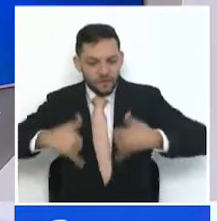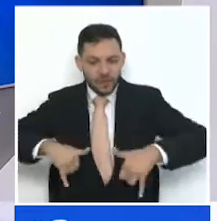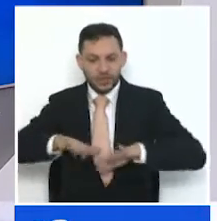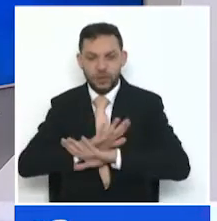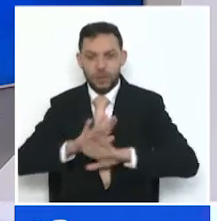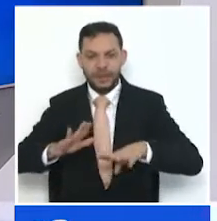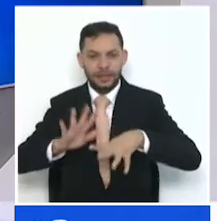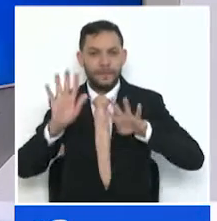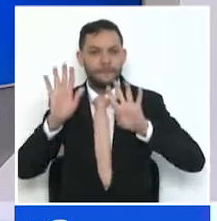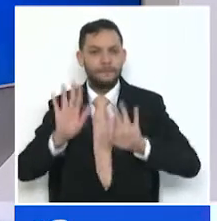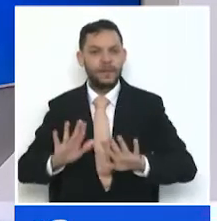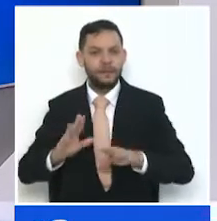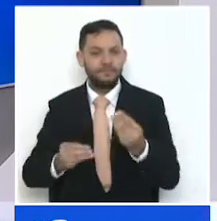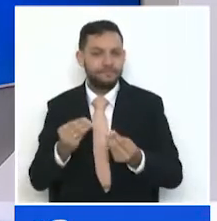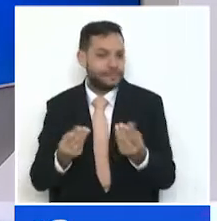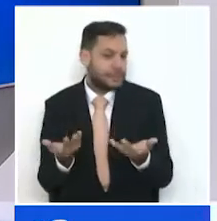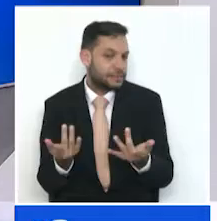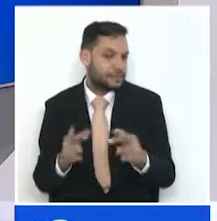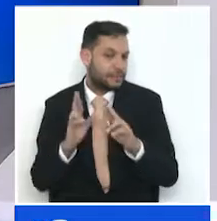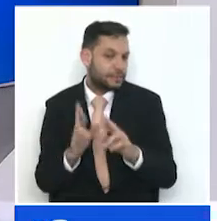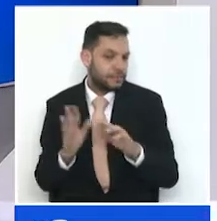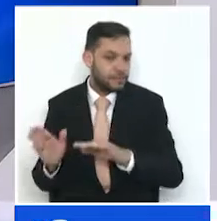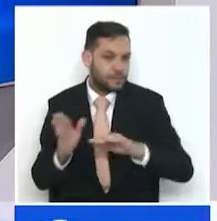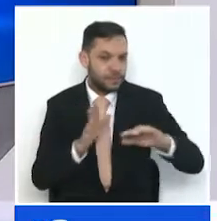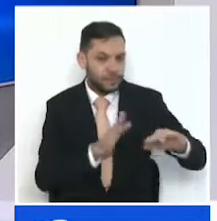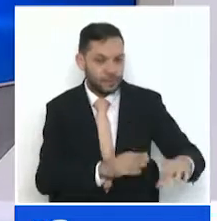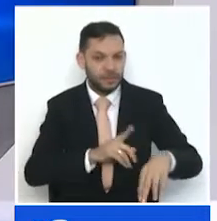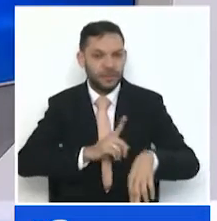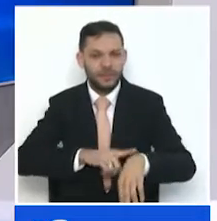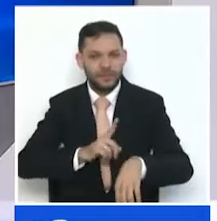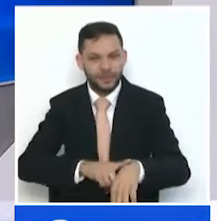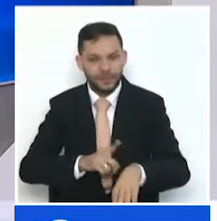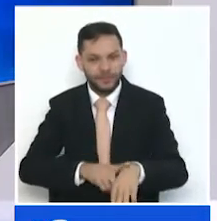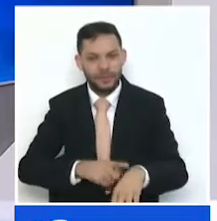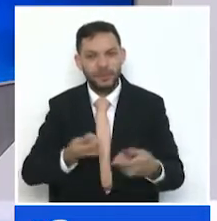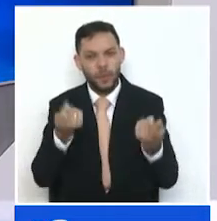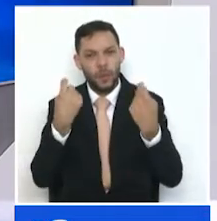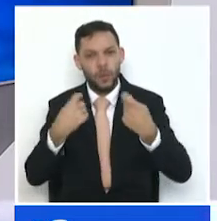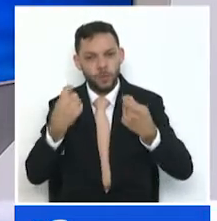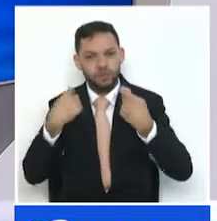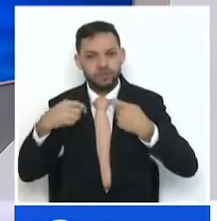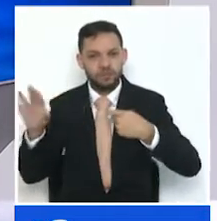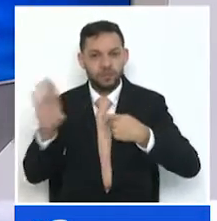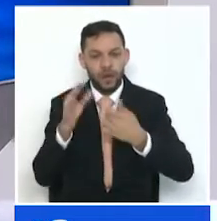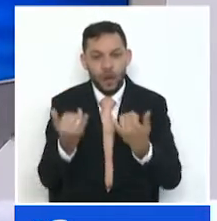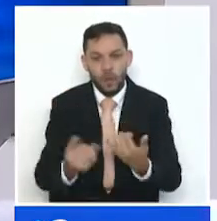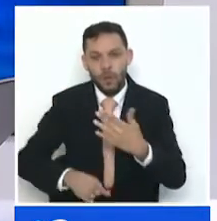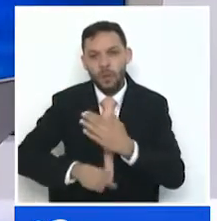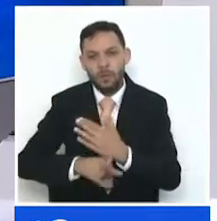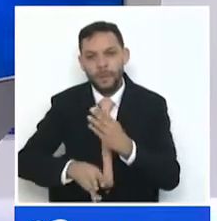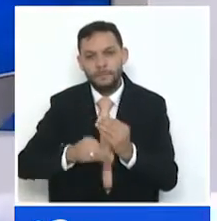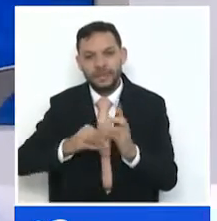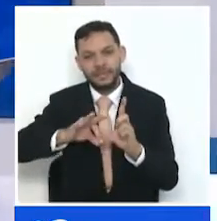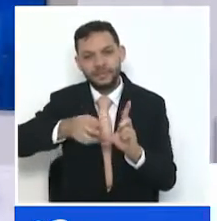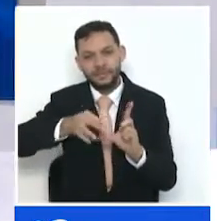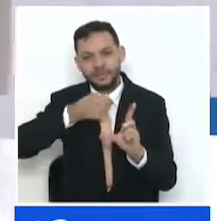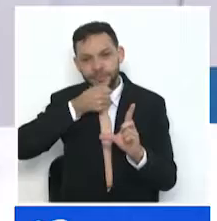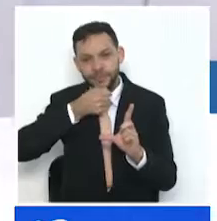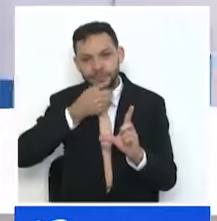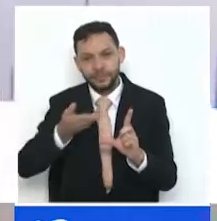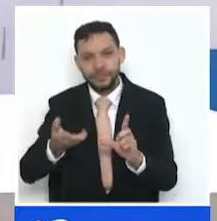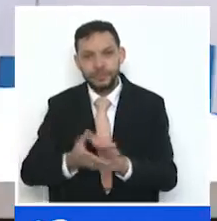marchas y protestas en Colombia. Son las 7 de la noche y 19 minutos. Hacemos una pausa y en instantes continuamos con más información en Telecafé Noticias.